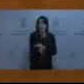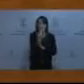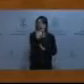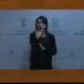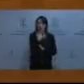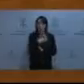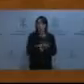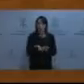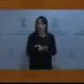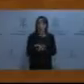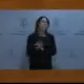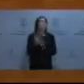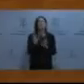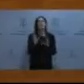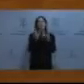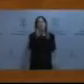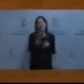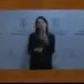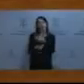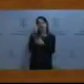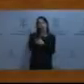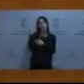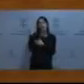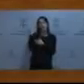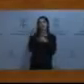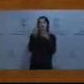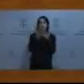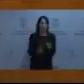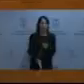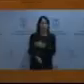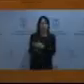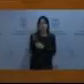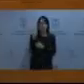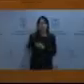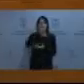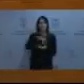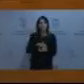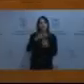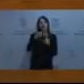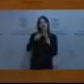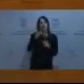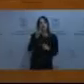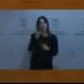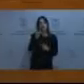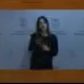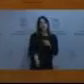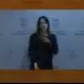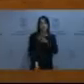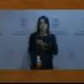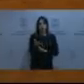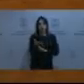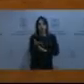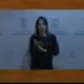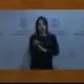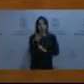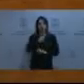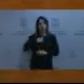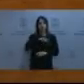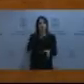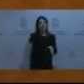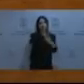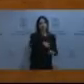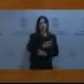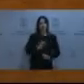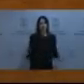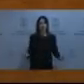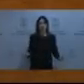que, como ya nos ha ocurrido anteriormente, cuando ocurren cosas positivas, resulta que nosotros no nos hemos sumado,